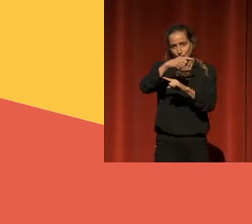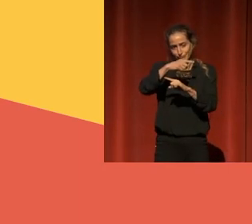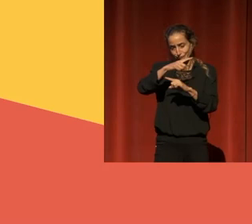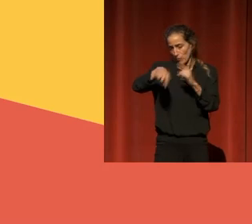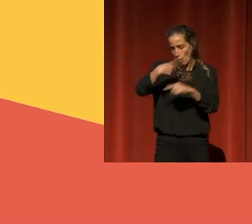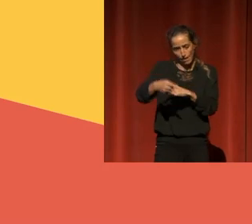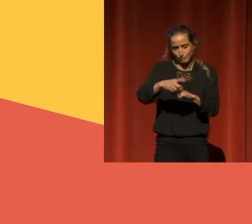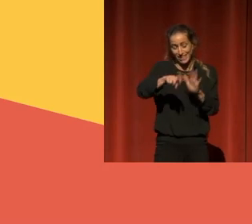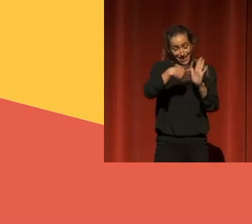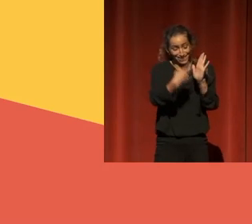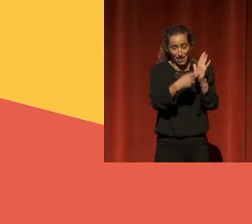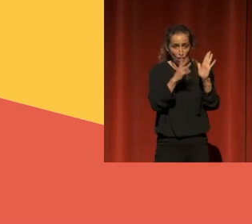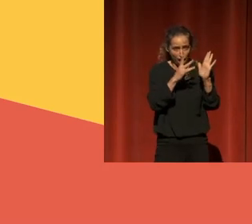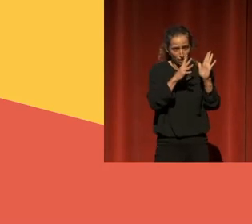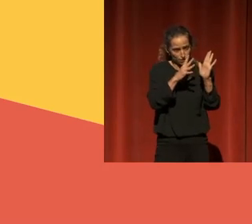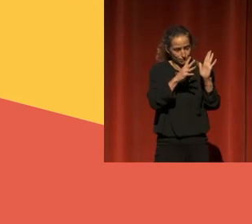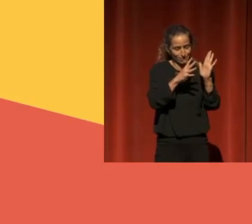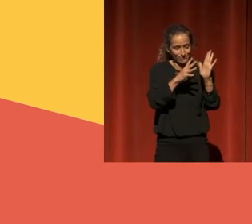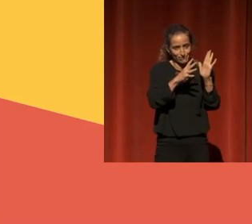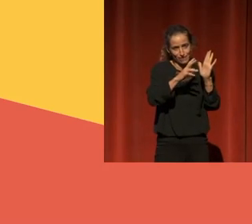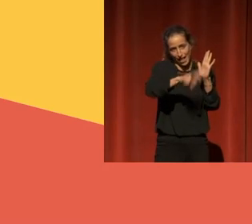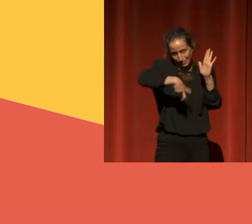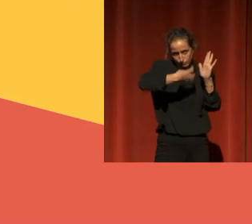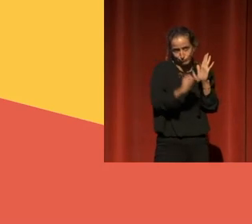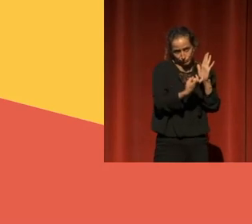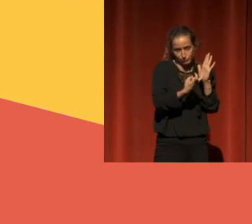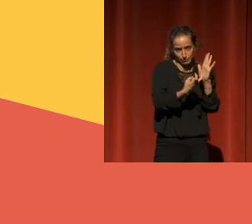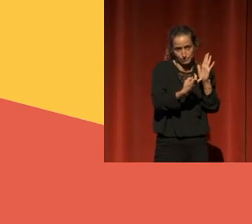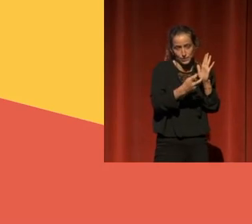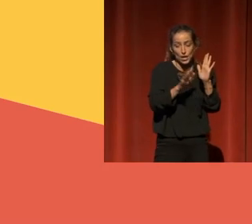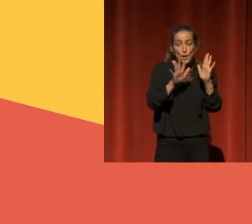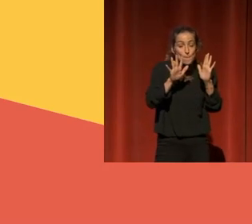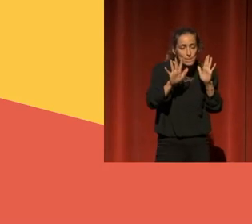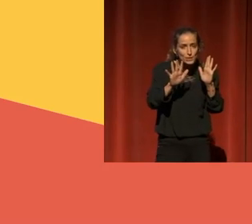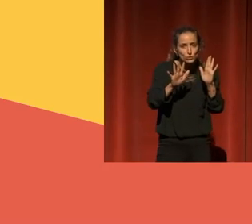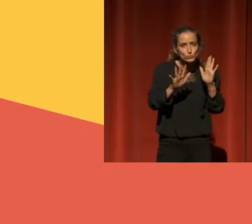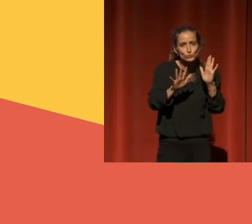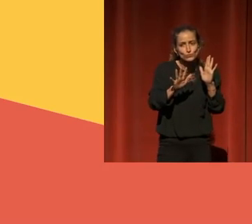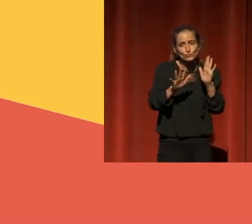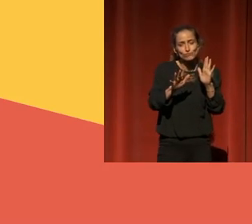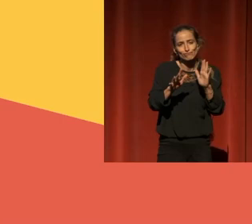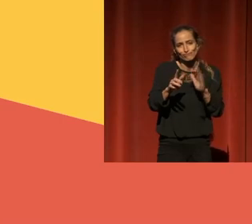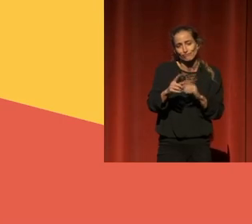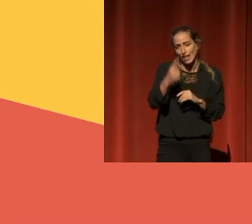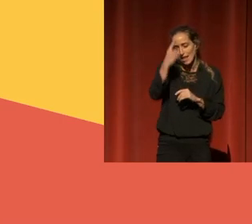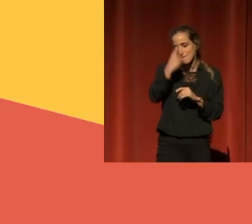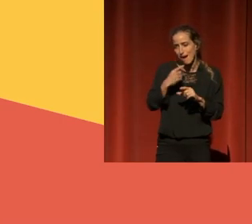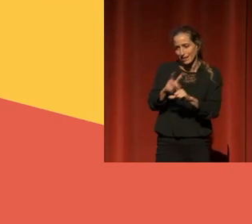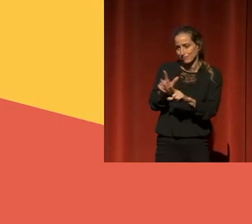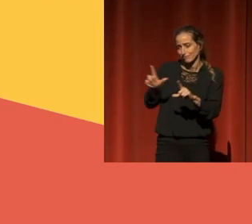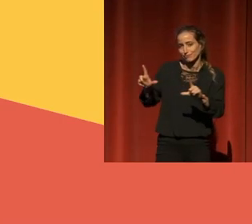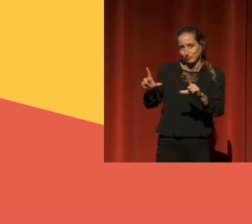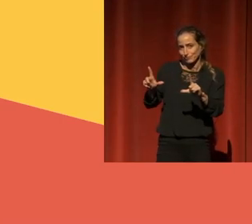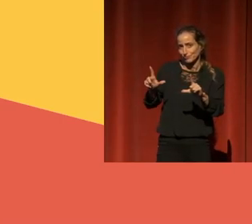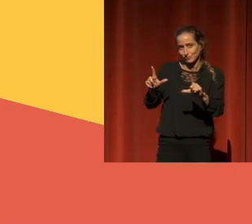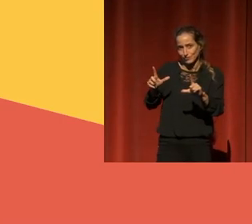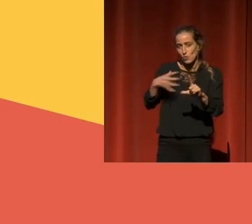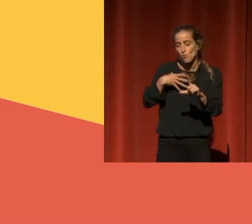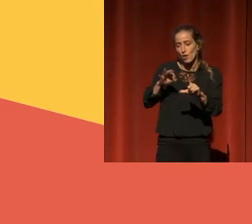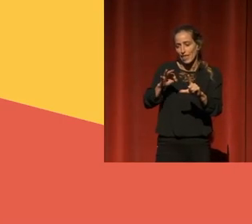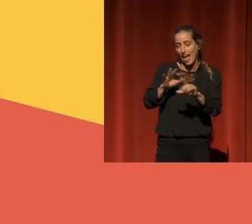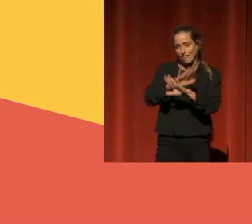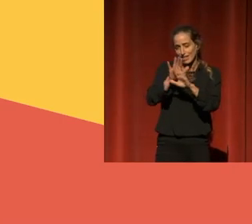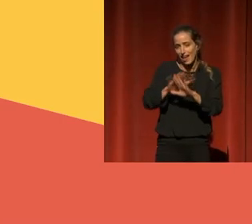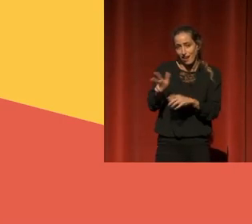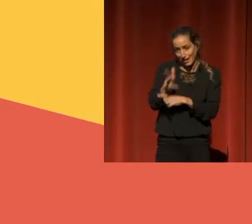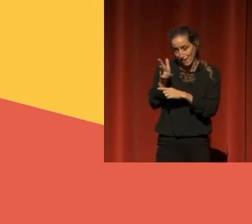vigente pero aún así la imagen sigue siendo vulnerable tan vulnerable